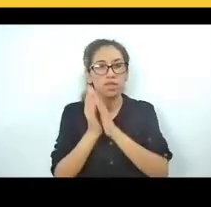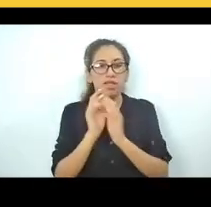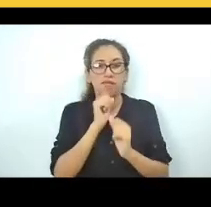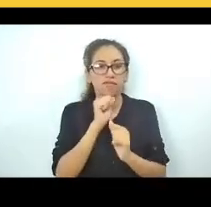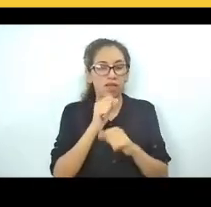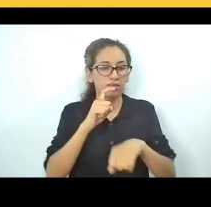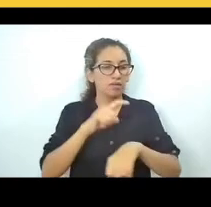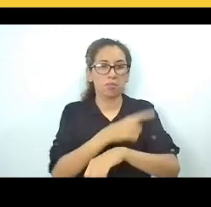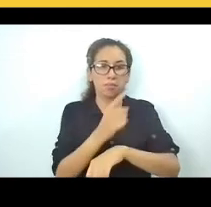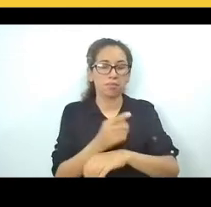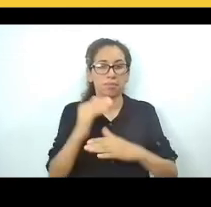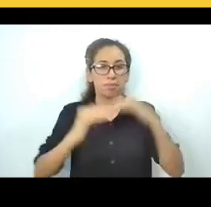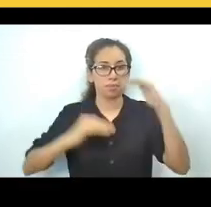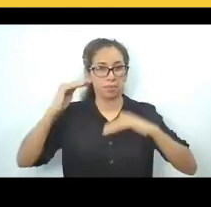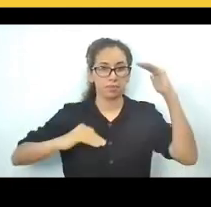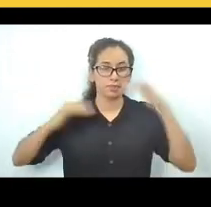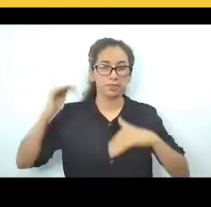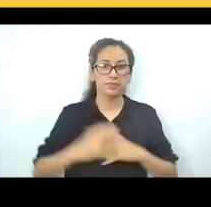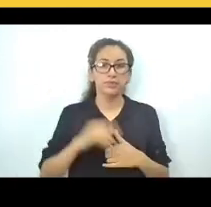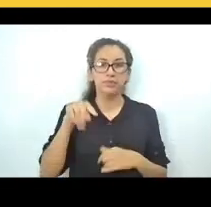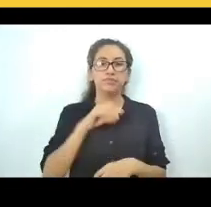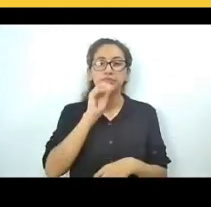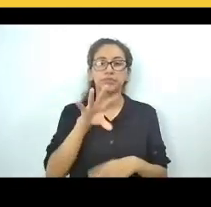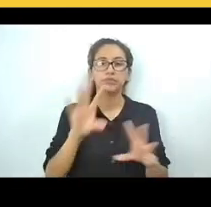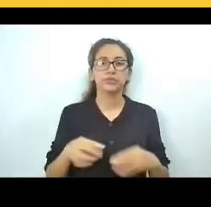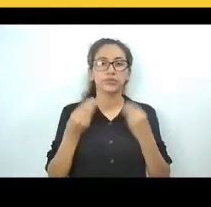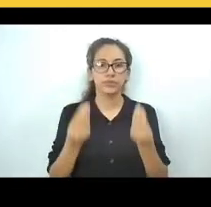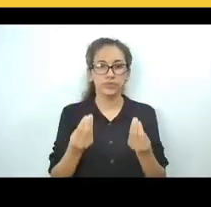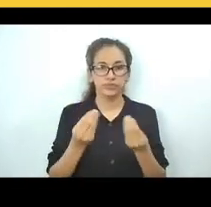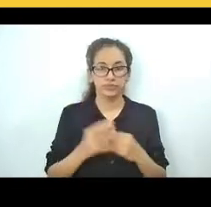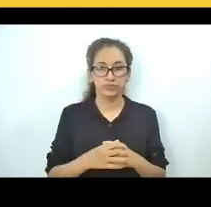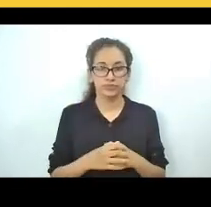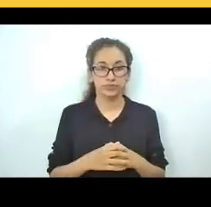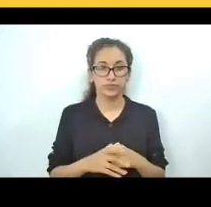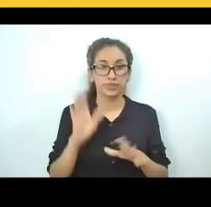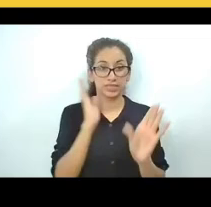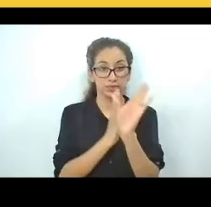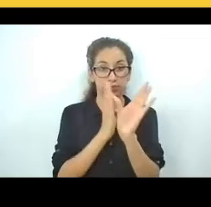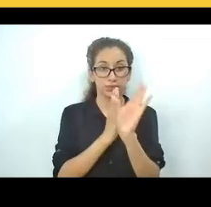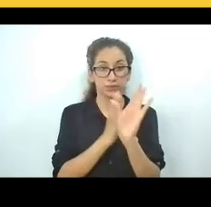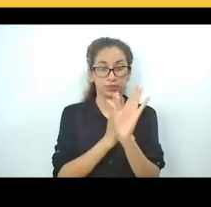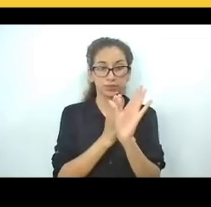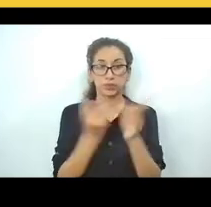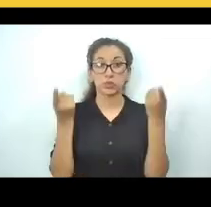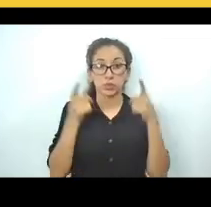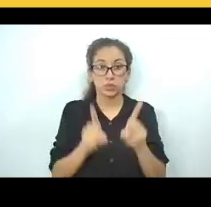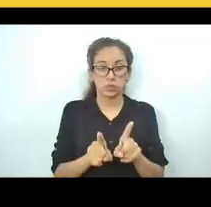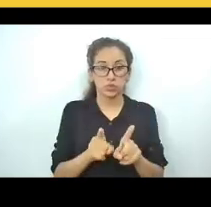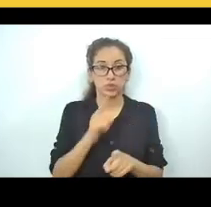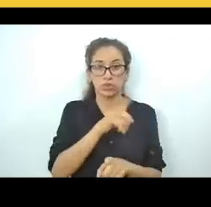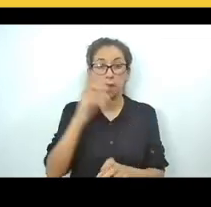¿no? Entonces, esto lo menciono porque ha sido una de las cosas desde la psicología, cuando han llegado